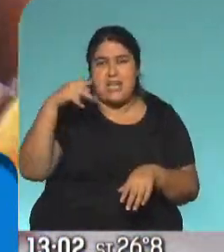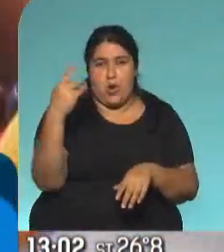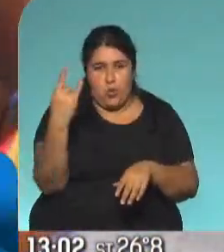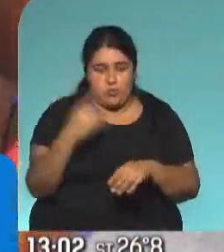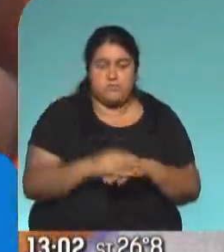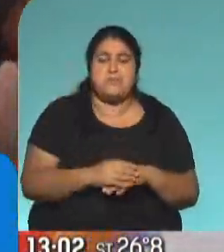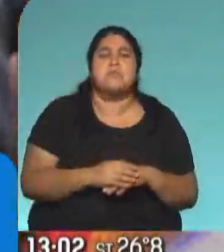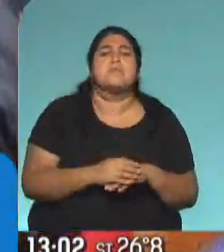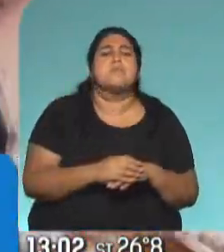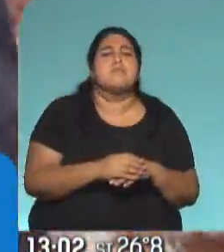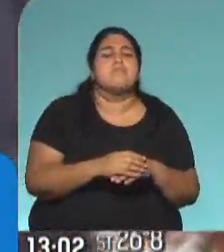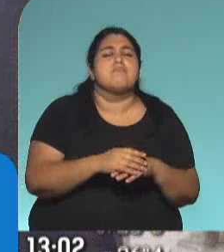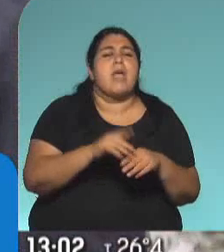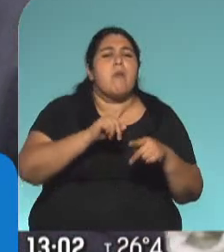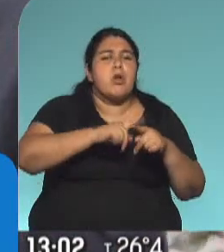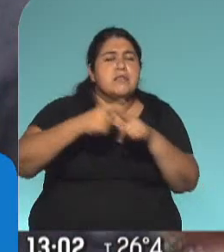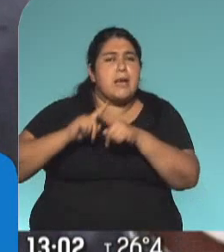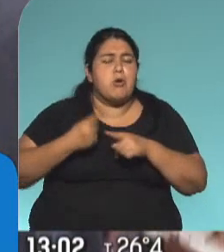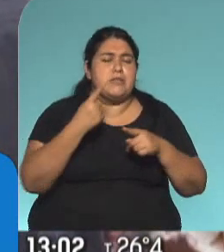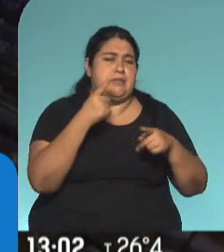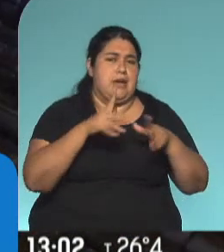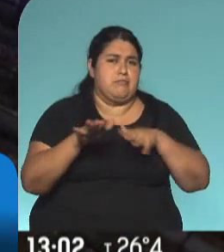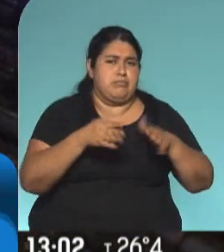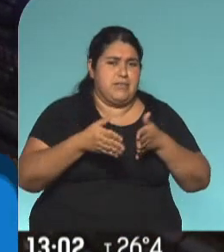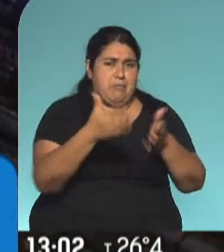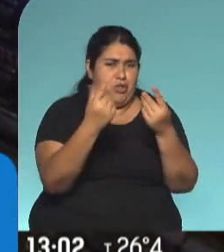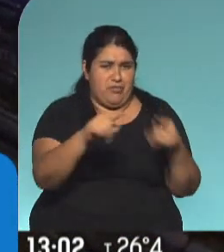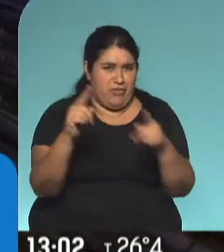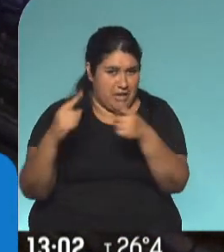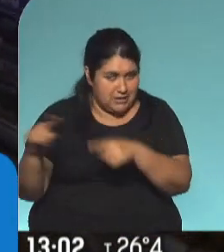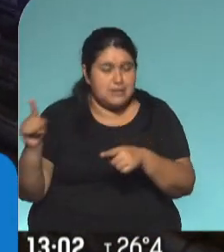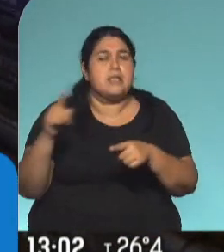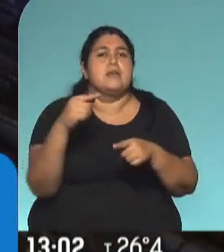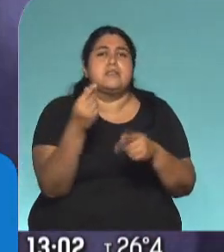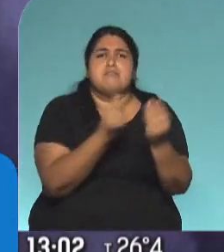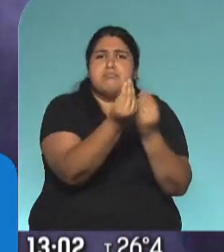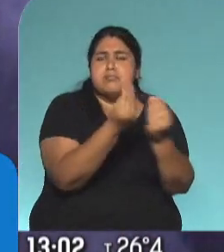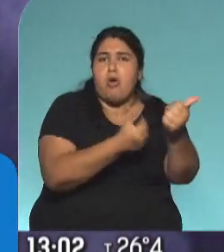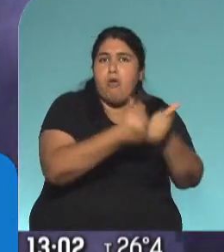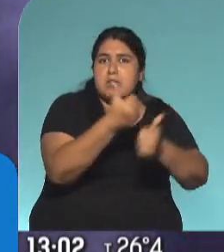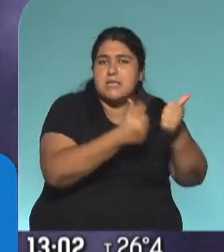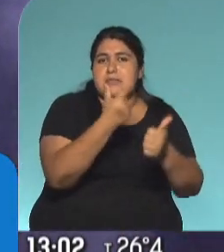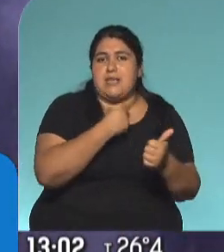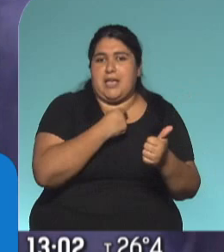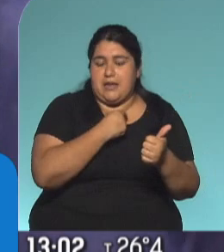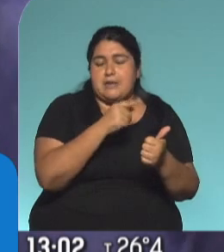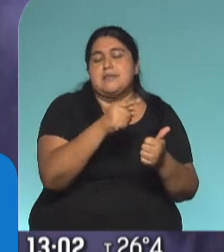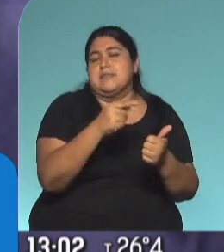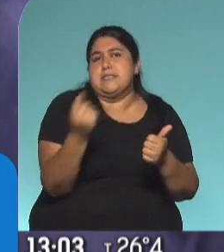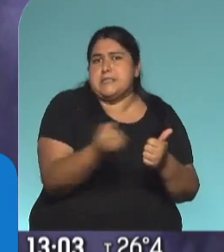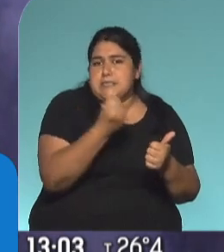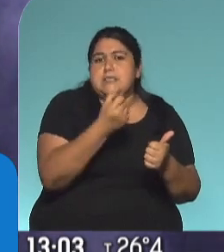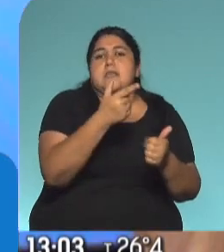Con trayectorias políticas muy distintas, los dos contrincantes que pugnan por entrar a la segunda vuelta se ubican en las antípodas